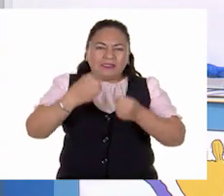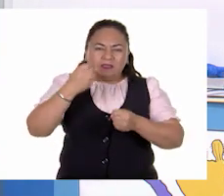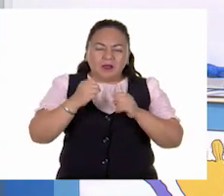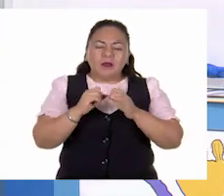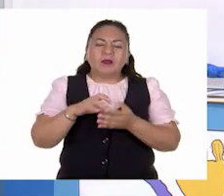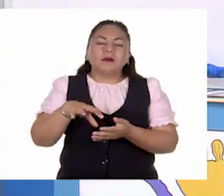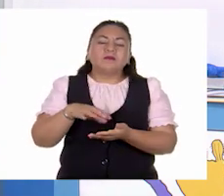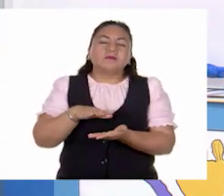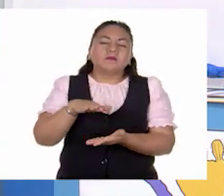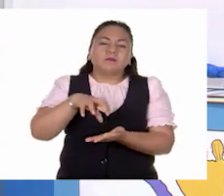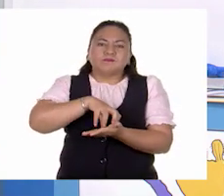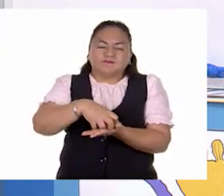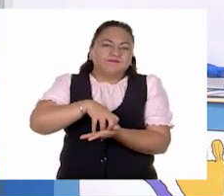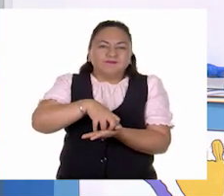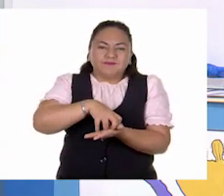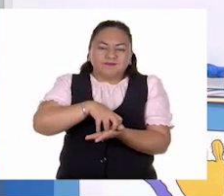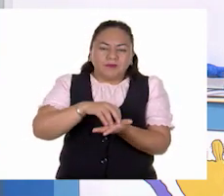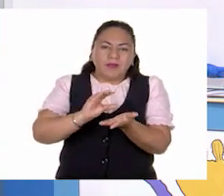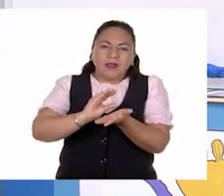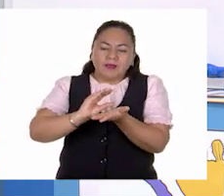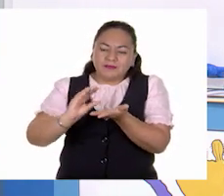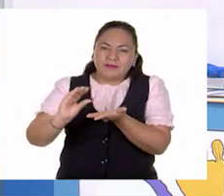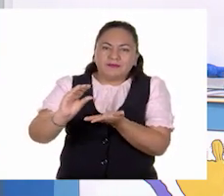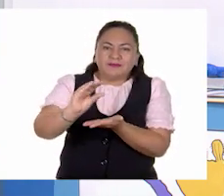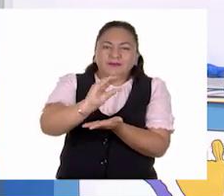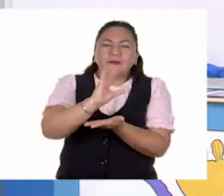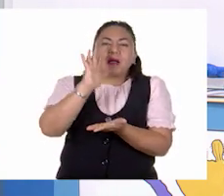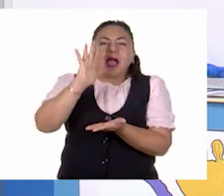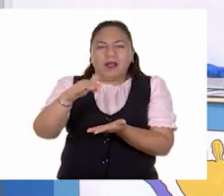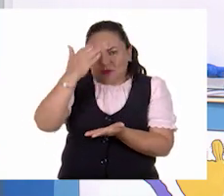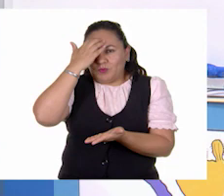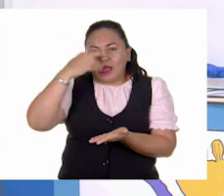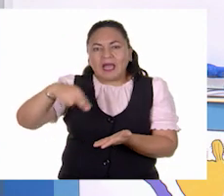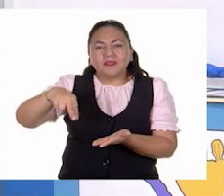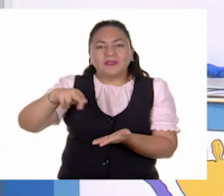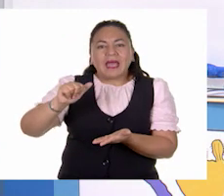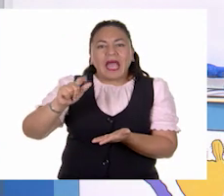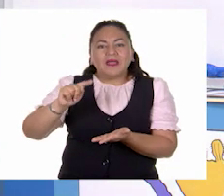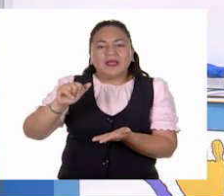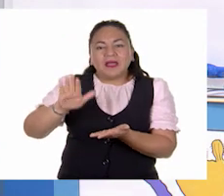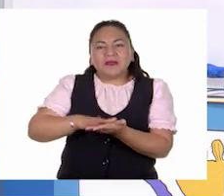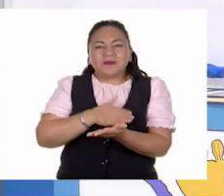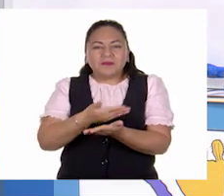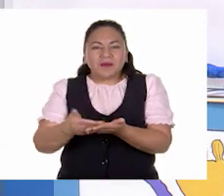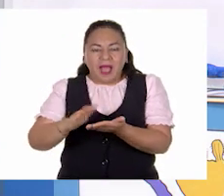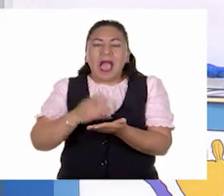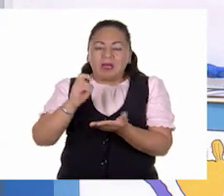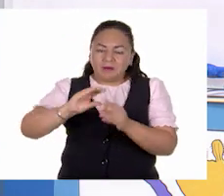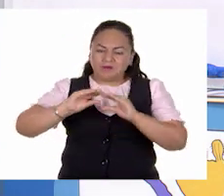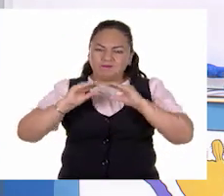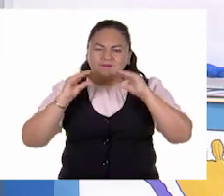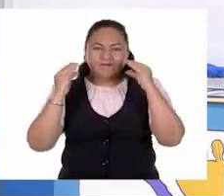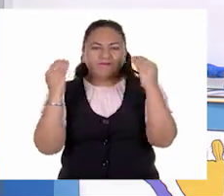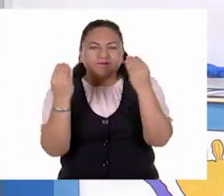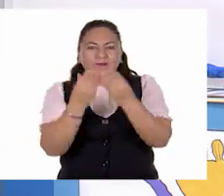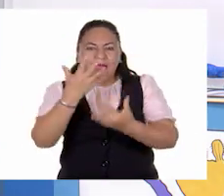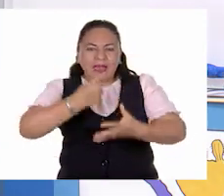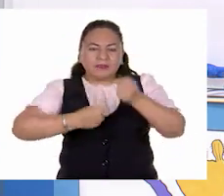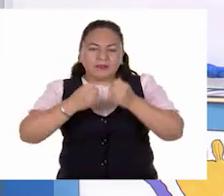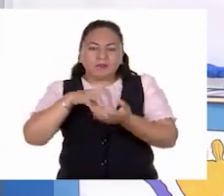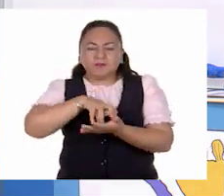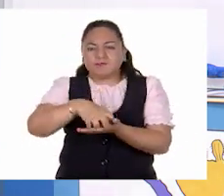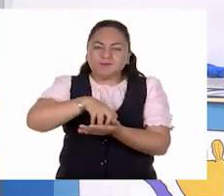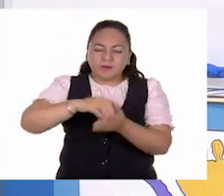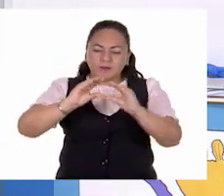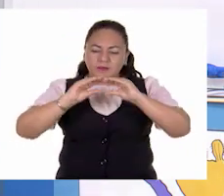sirve para hacer queso, que es parecida a la nata. ¿Conocen la nata, verdad? ¿Cómo es esta sustancia en comparación con